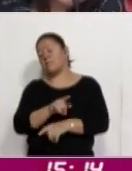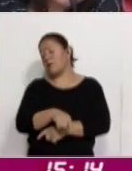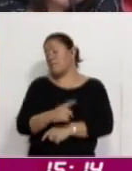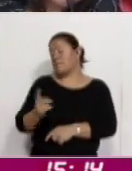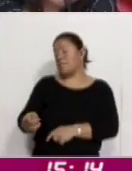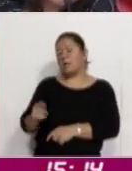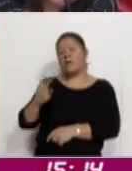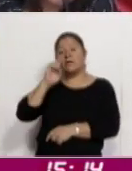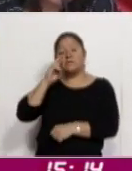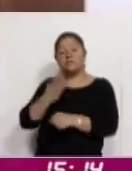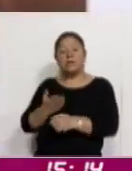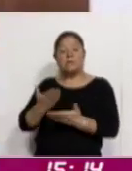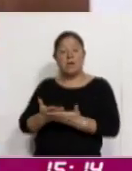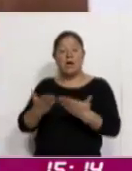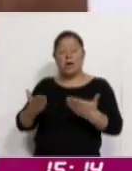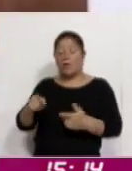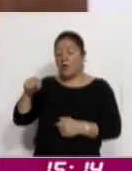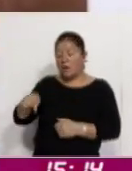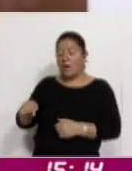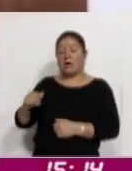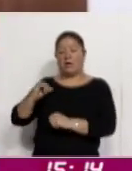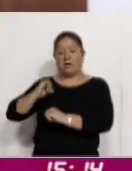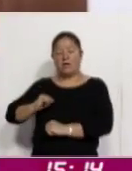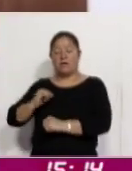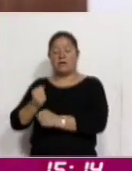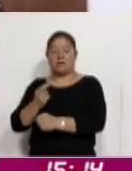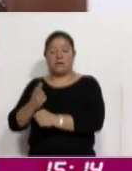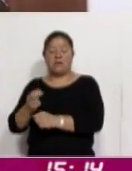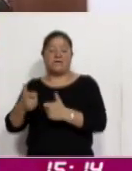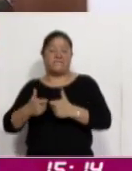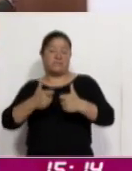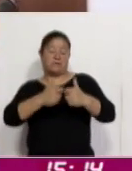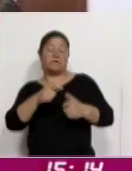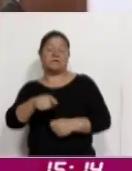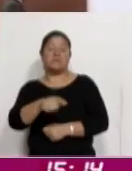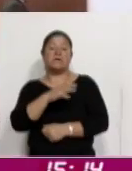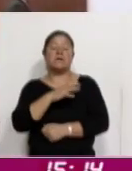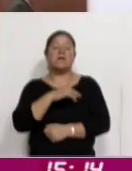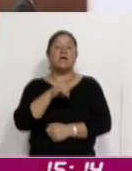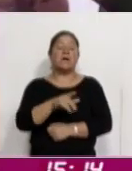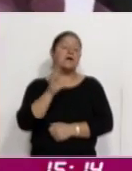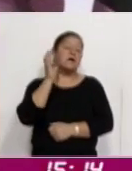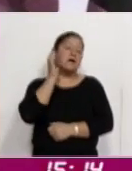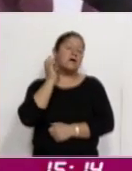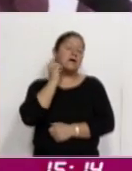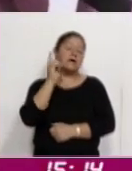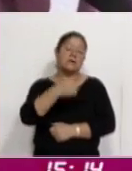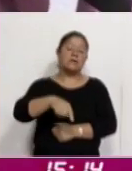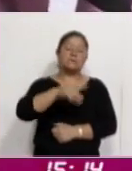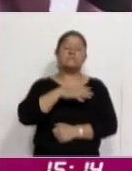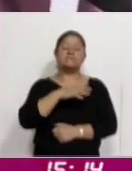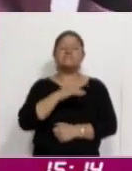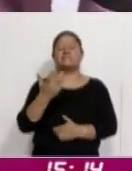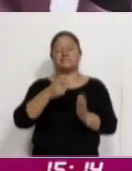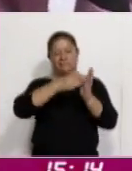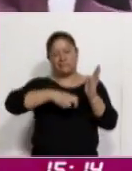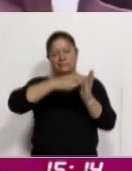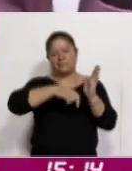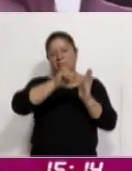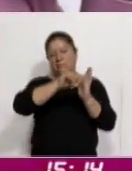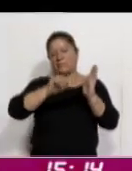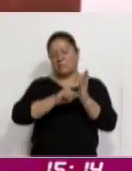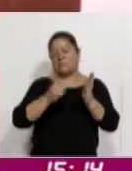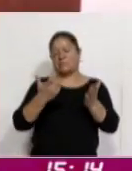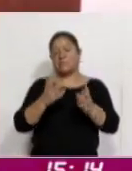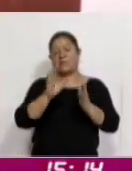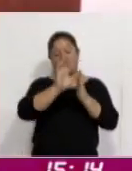año. Asimismo, se aprobó la minuta enviada por el Congreso de la Unión que reforma y adiciona diversos artículos de la Constitución Política de los Estados Unidos